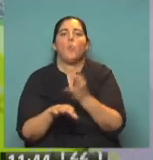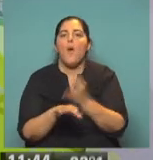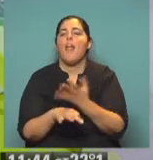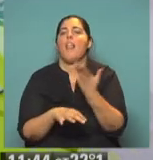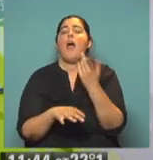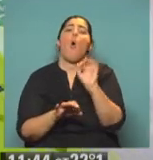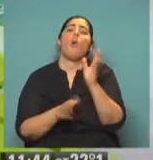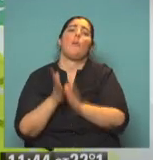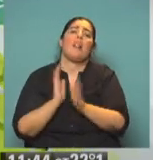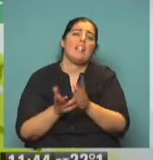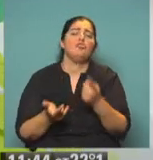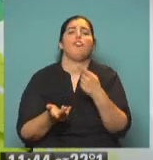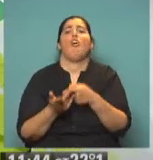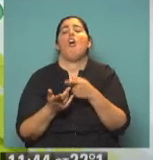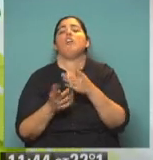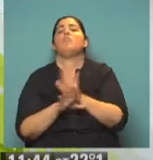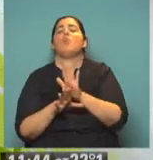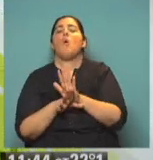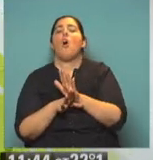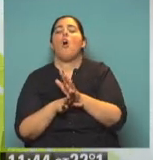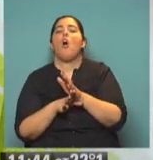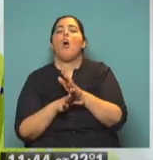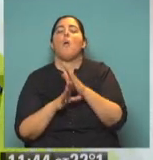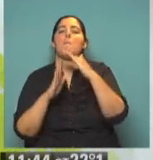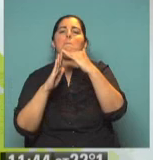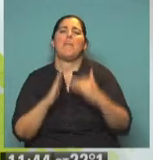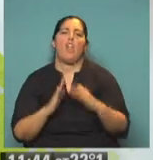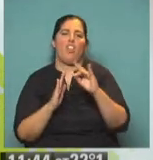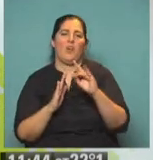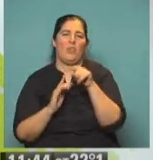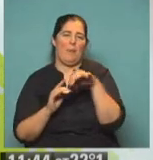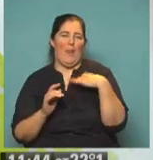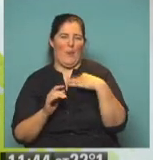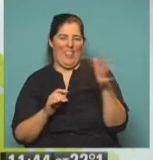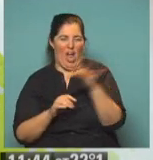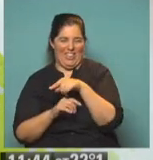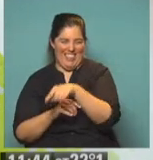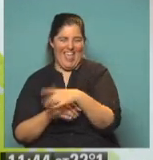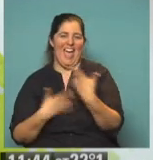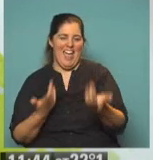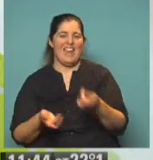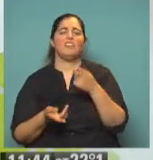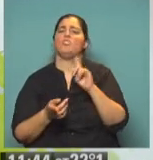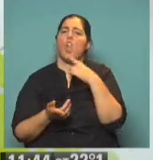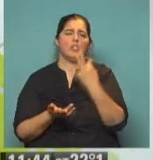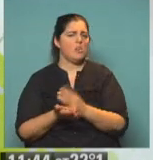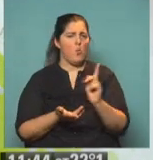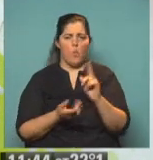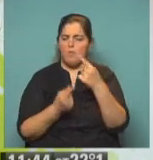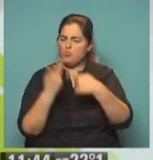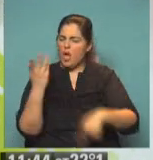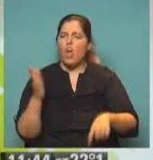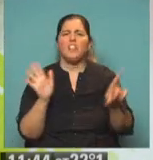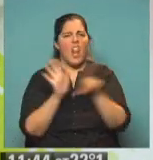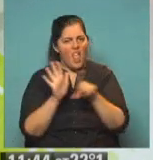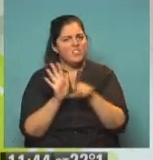O rehabilitarse, o hacer rehabilitación. Le va a amortiguar las dificultades que tiene en la vida cotidiana. Entonces, no se está cumpliendo en muchas cosas con leyes